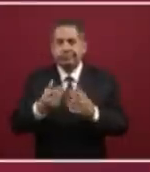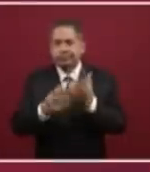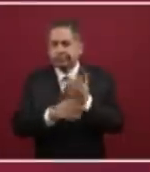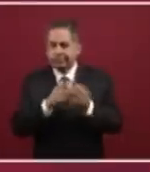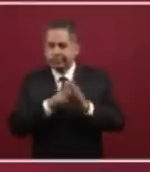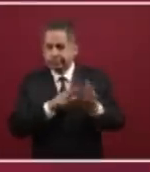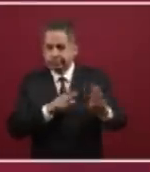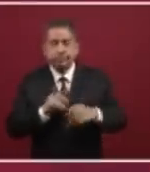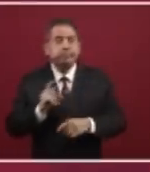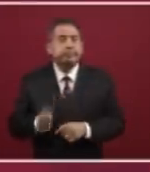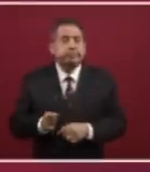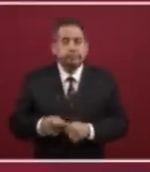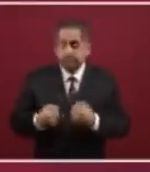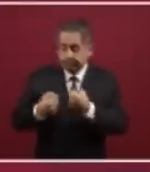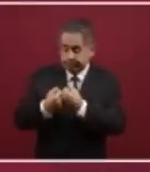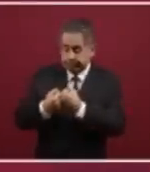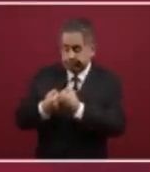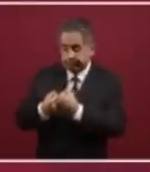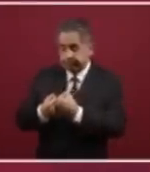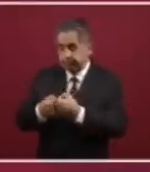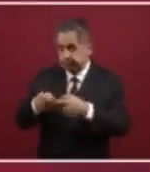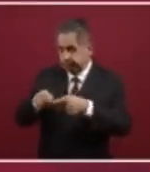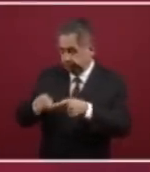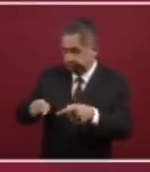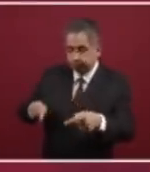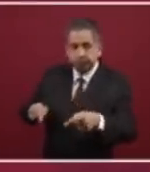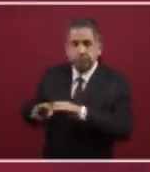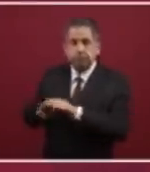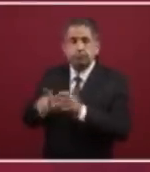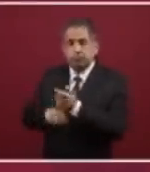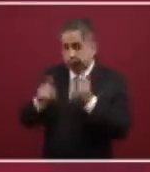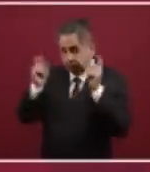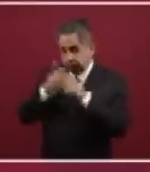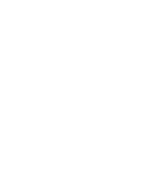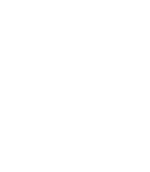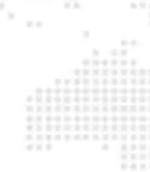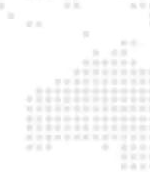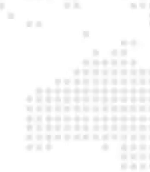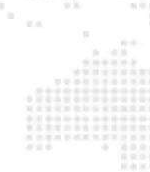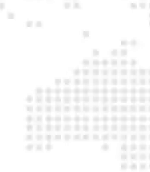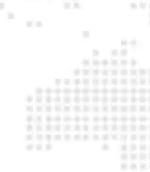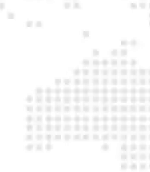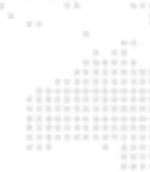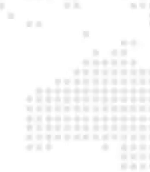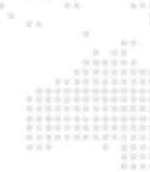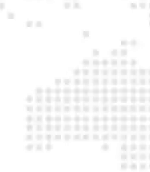tiene que ver con gestión fronteriza. Con información de Susana Cerezo, Notimex.